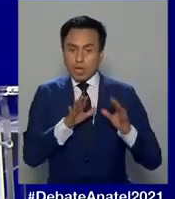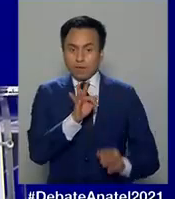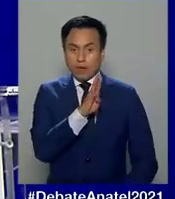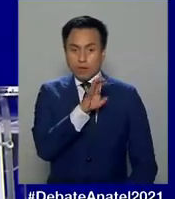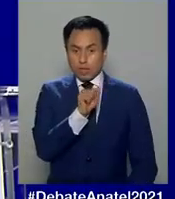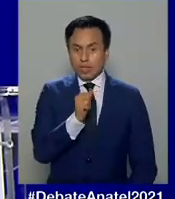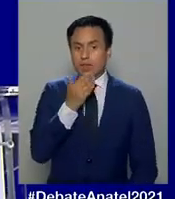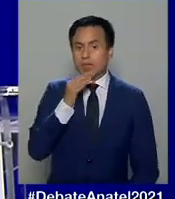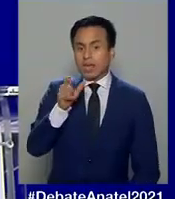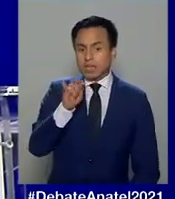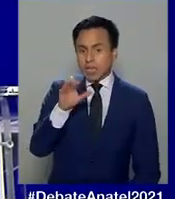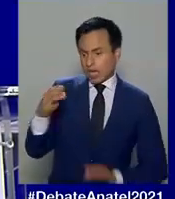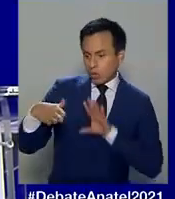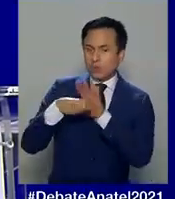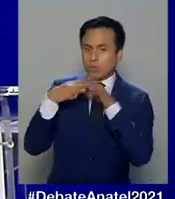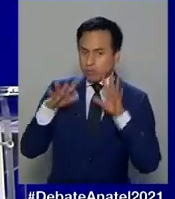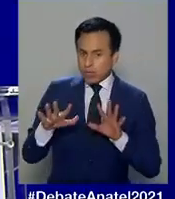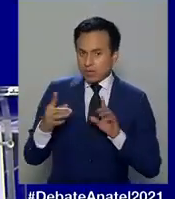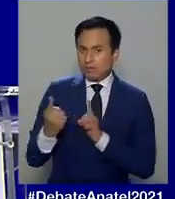Gustavo Gatica.